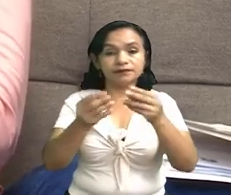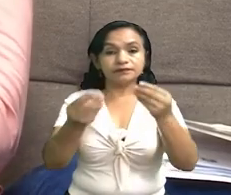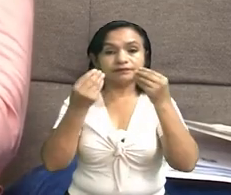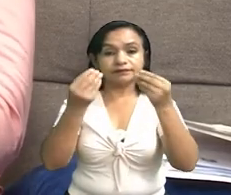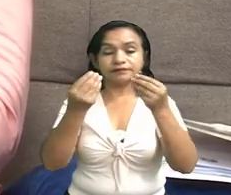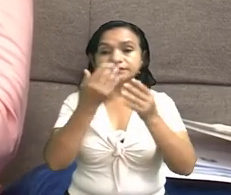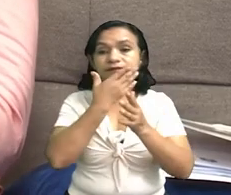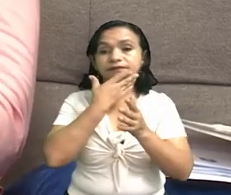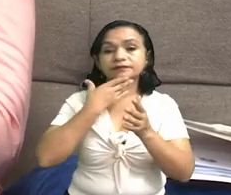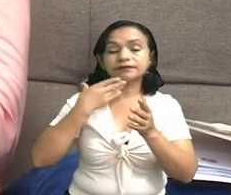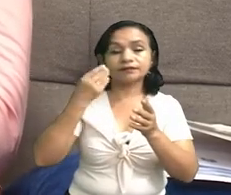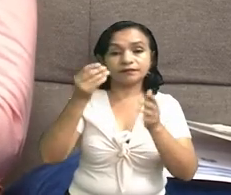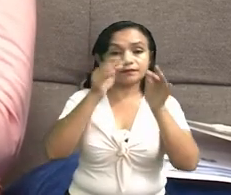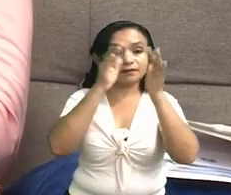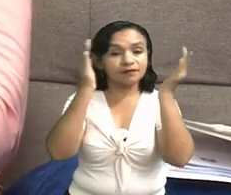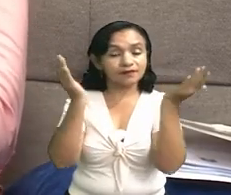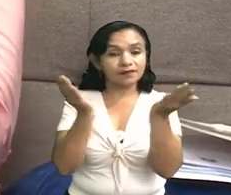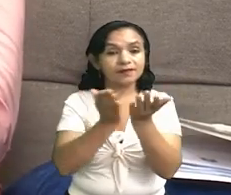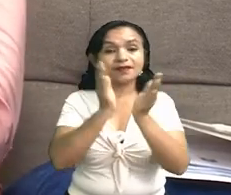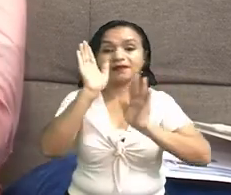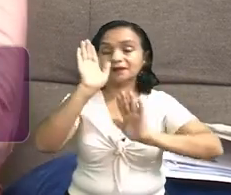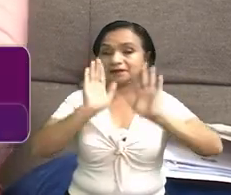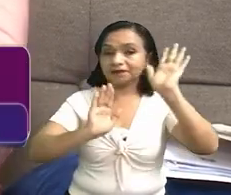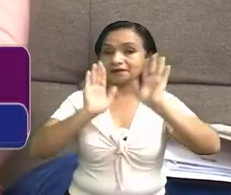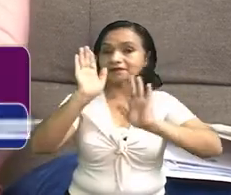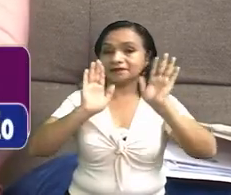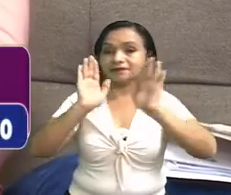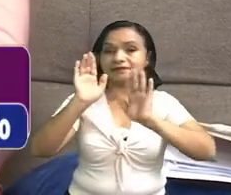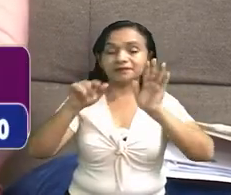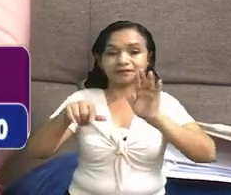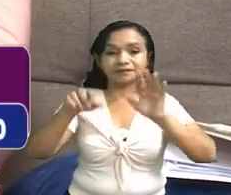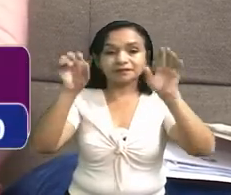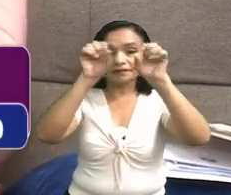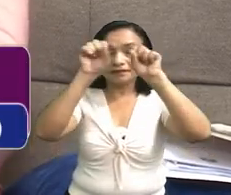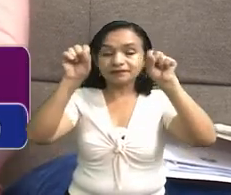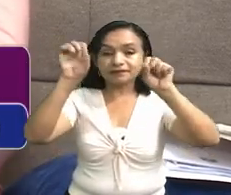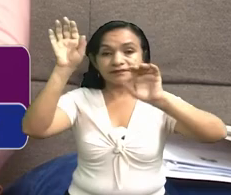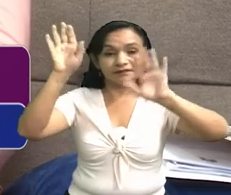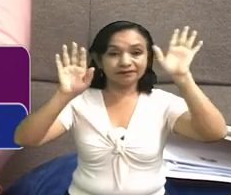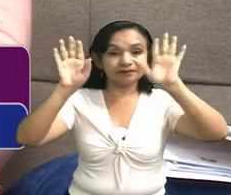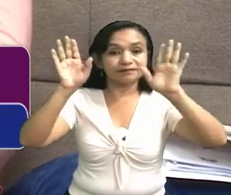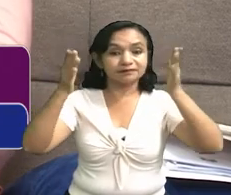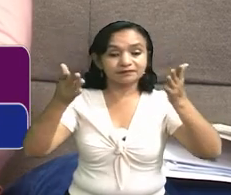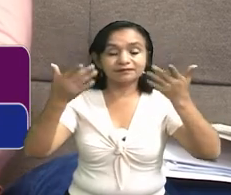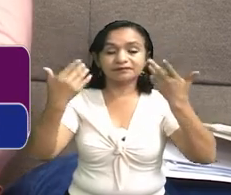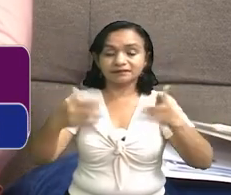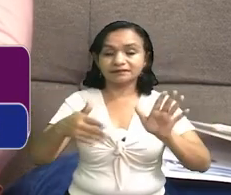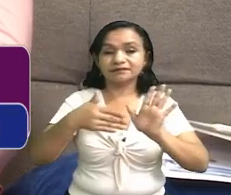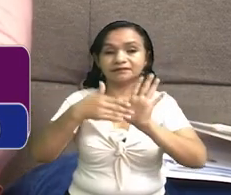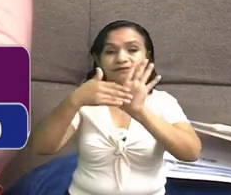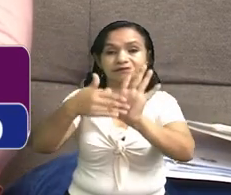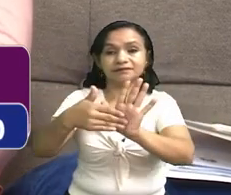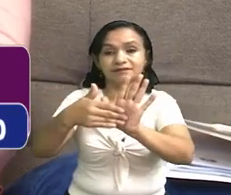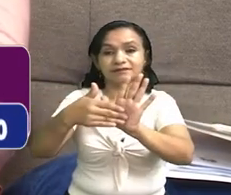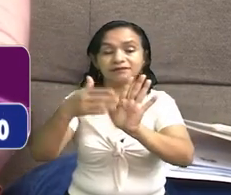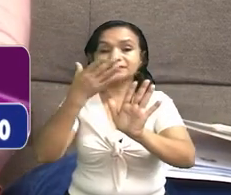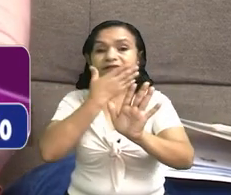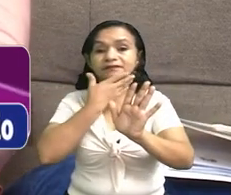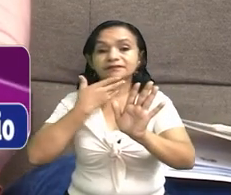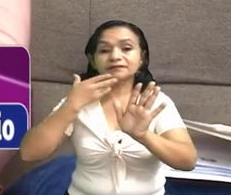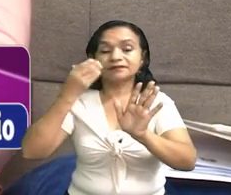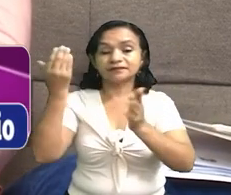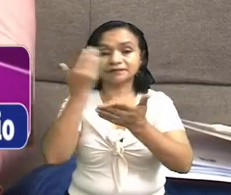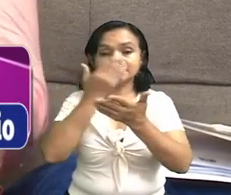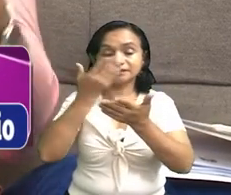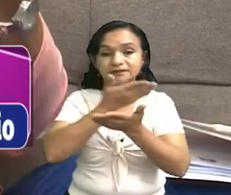de jóvenes a nivel del mundo que participan en estos concursos. Eso ya también se les ha presentado a nuestros jóvenes